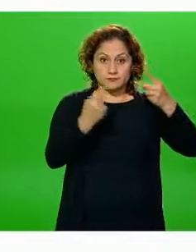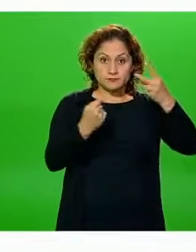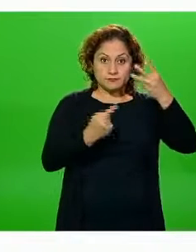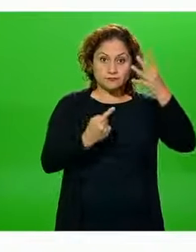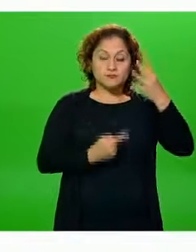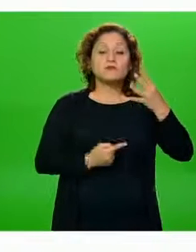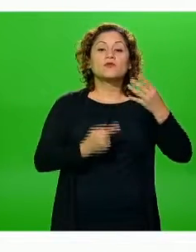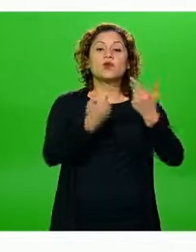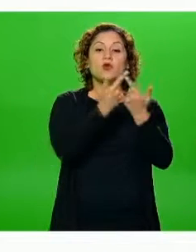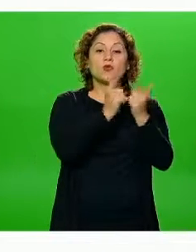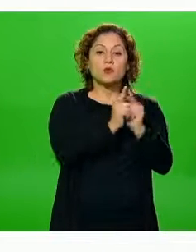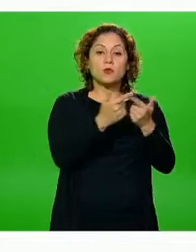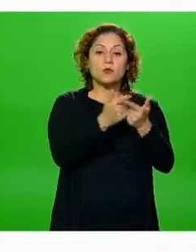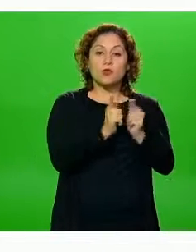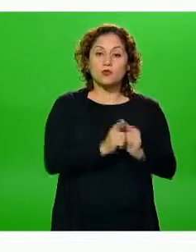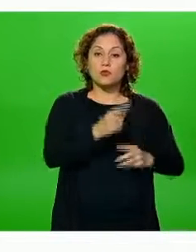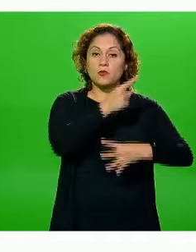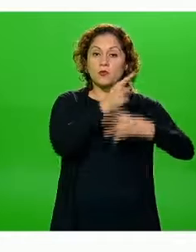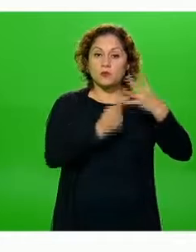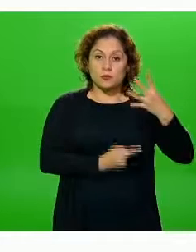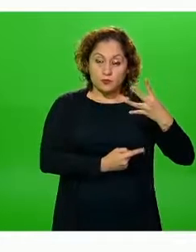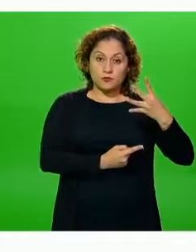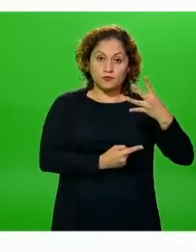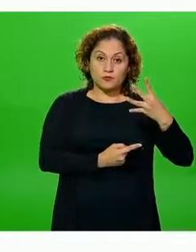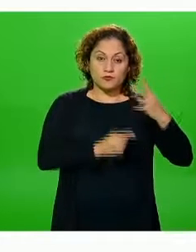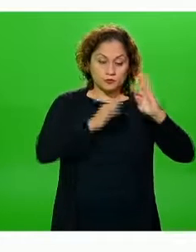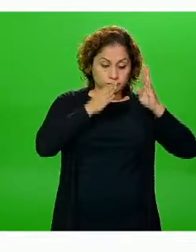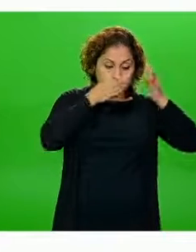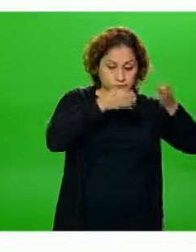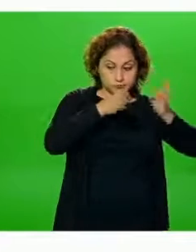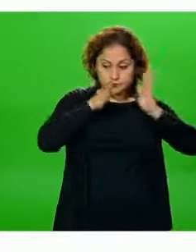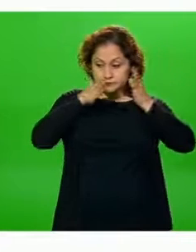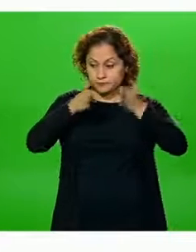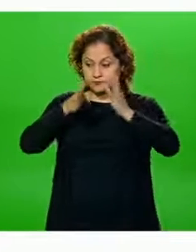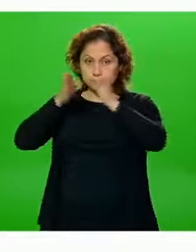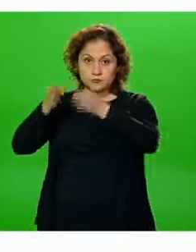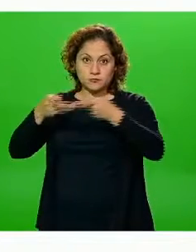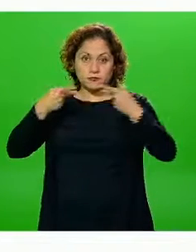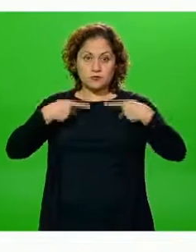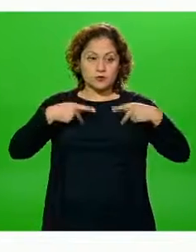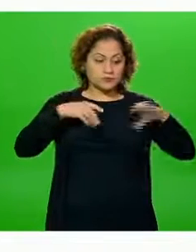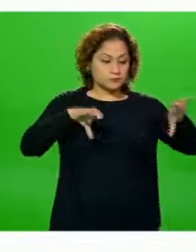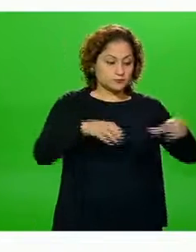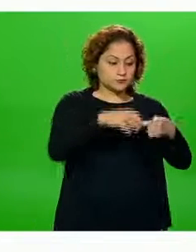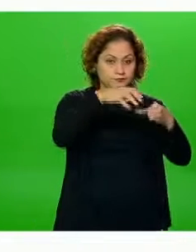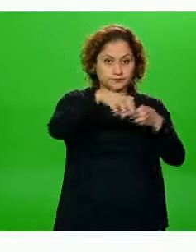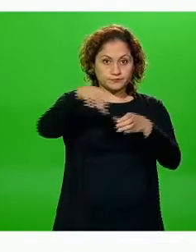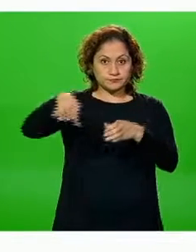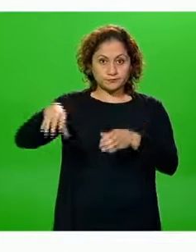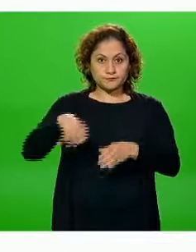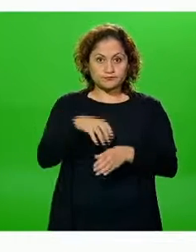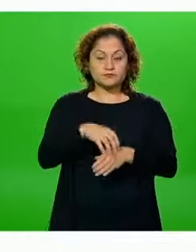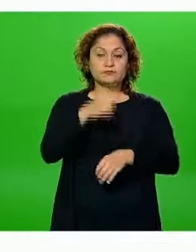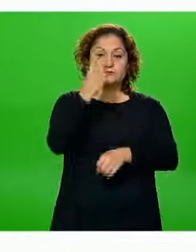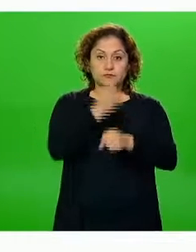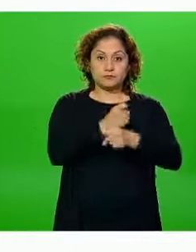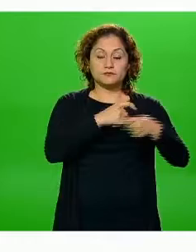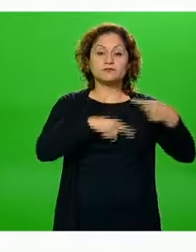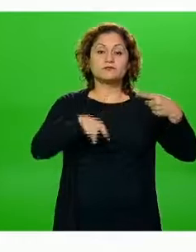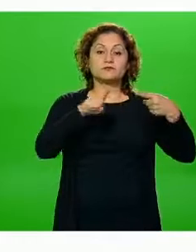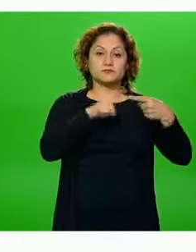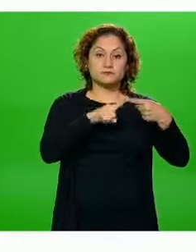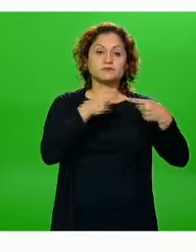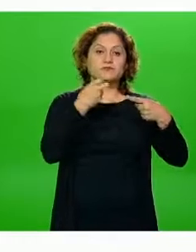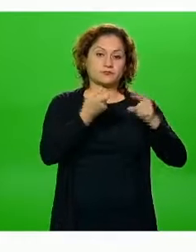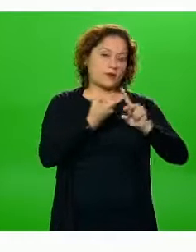estos 4 grupos de poblacionales que hemos estado mencionando. El primero de ellos, que también fue el primero